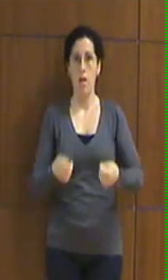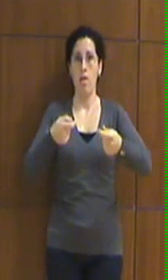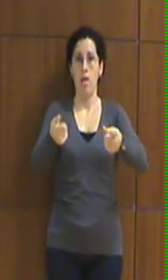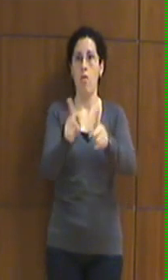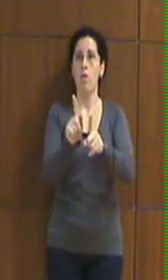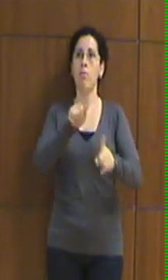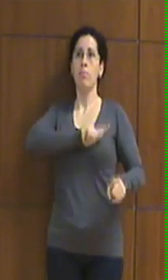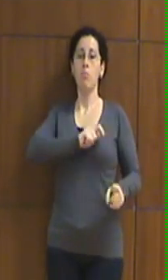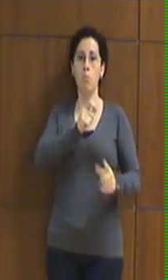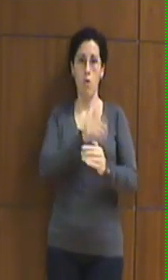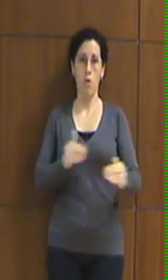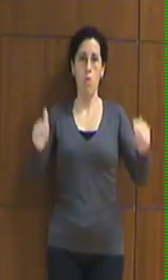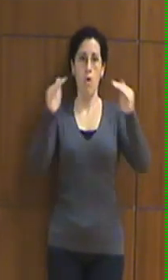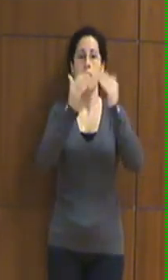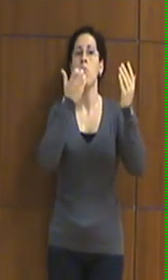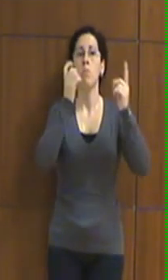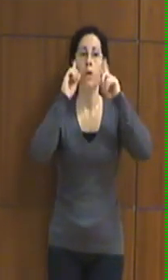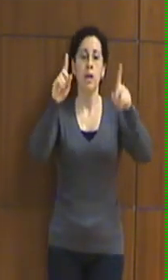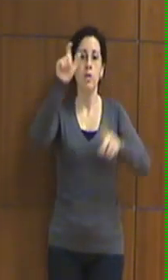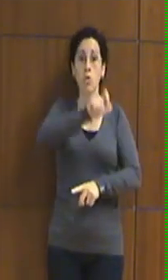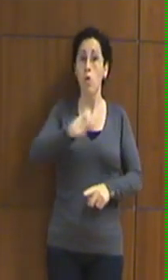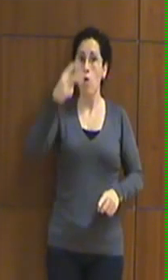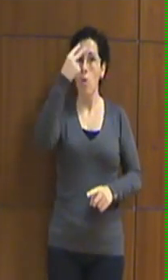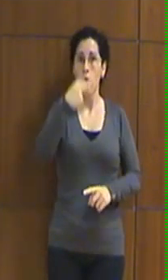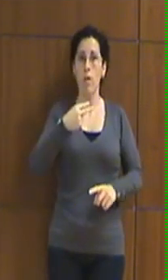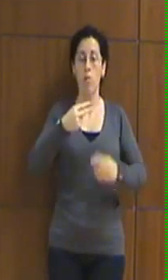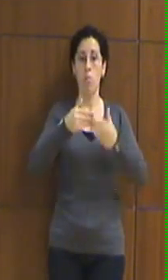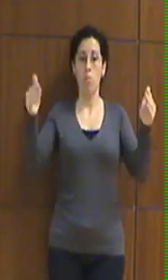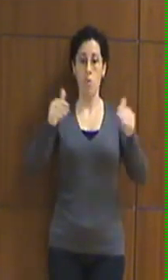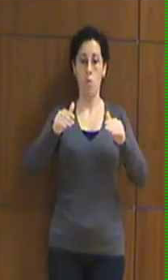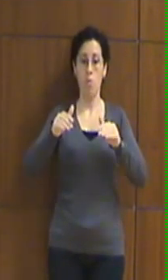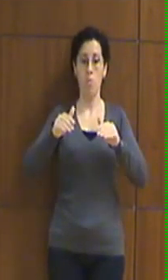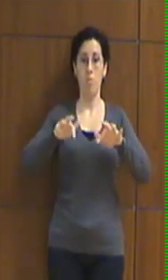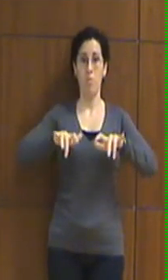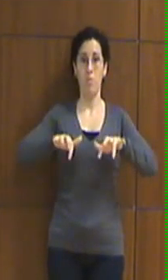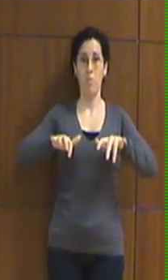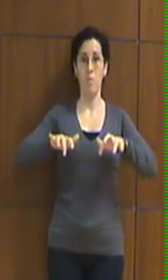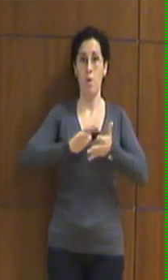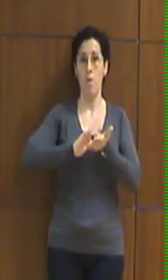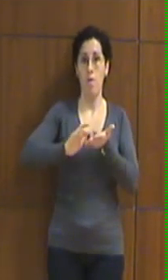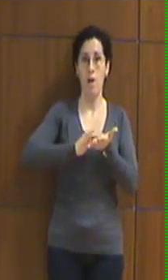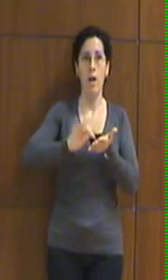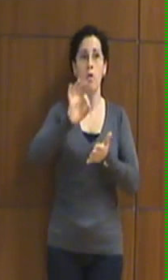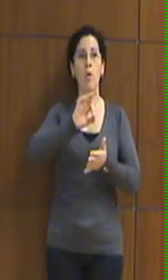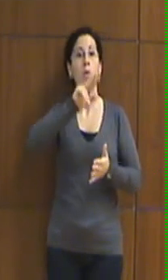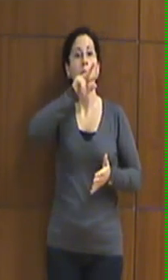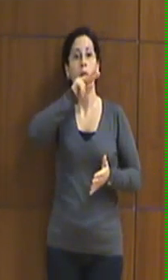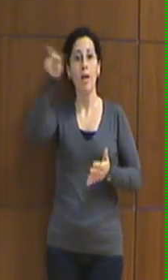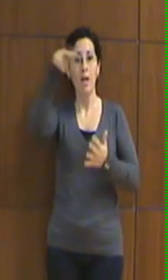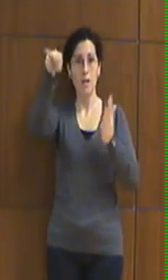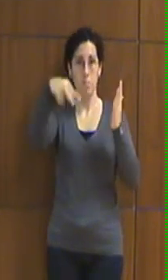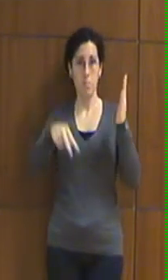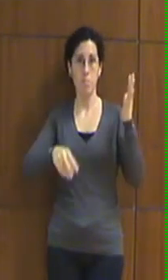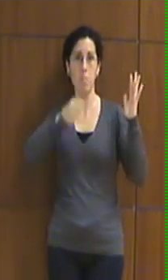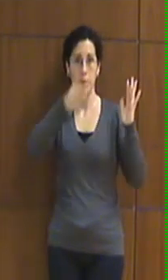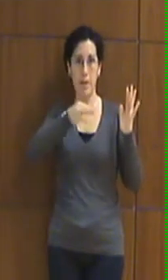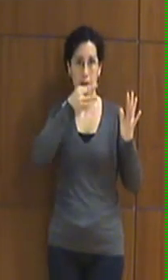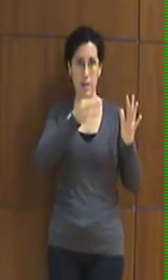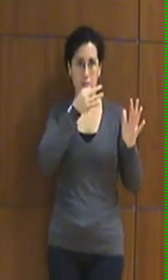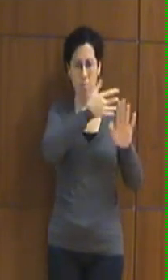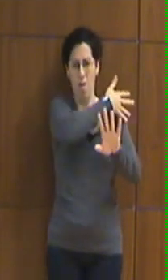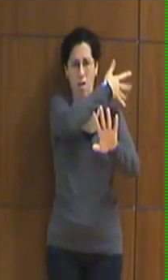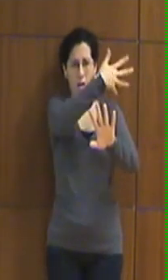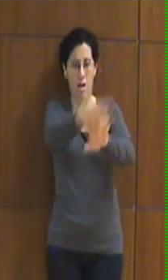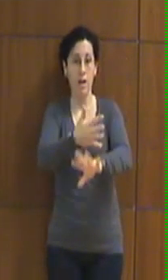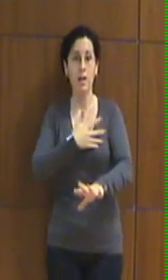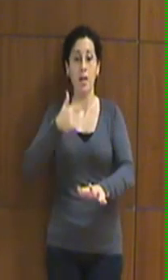ciegas, desde la primera máquina de escribir en braille hasta el maravilloso Braille Speak, ¿no? Es decir, esto está claro. Es decir, las tecnologías